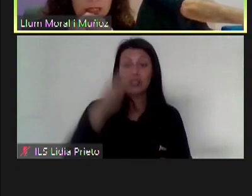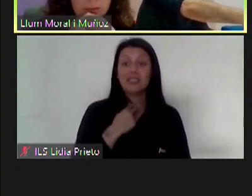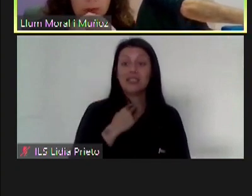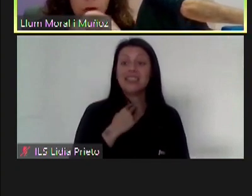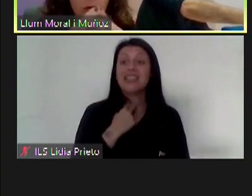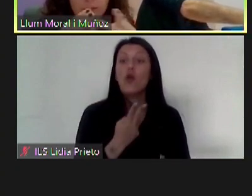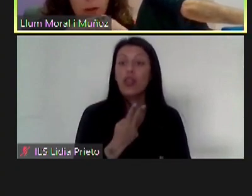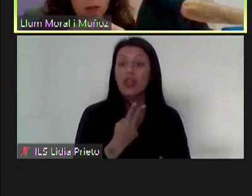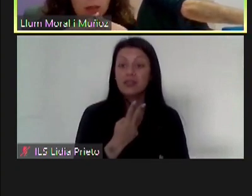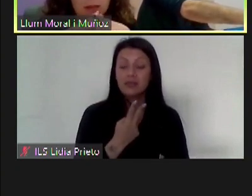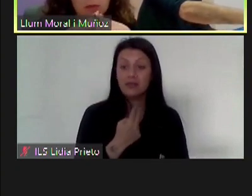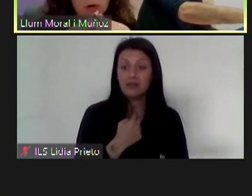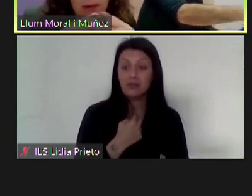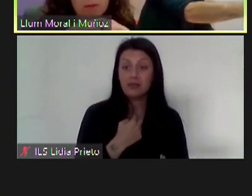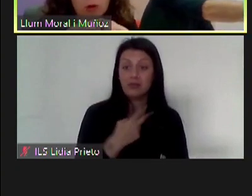de voces,